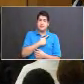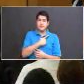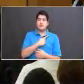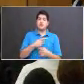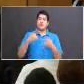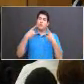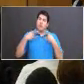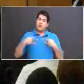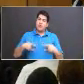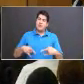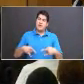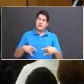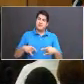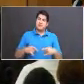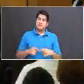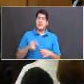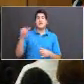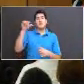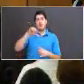Perdón, ¿será solo con lo bueno?